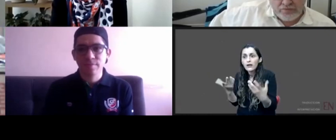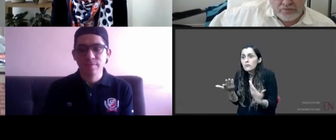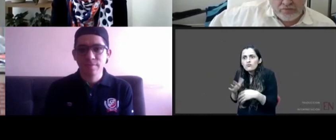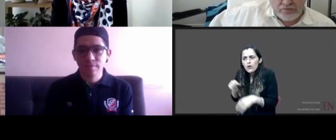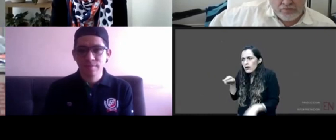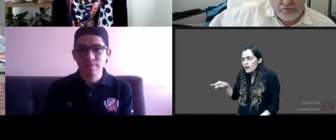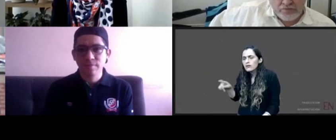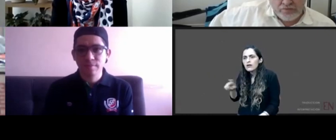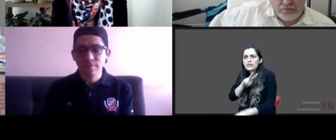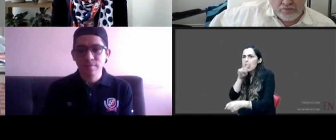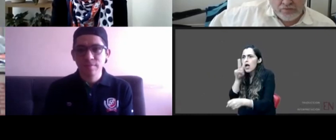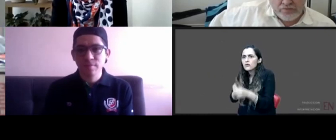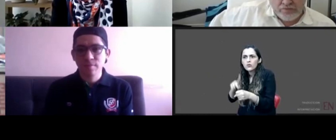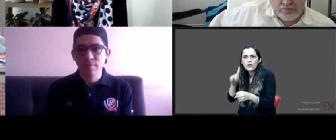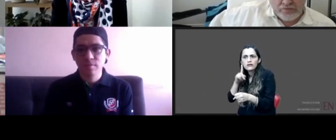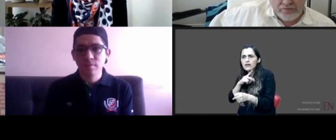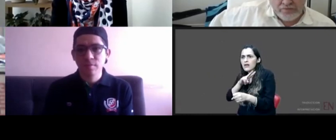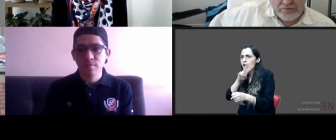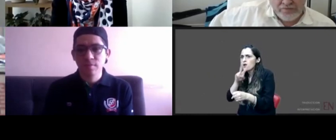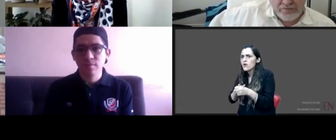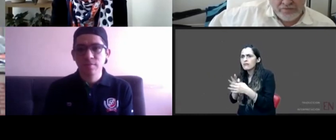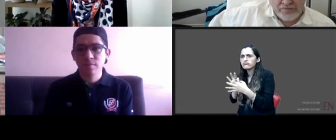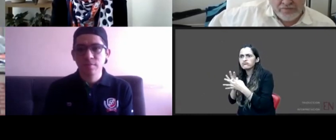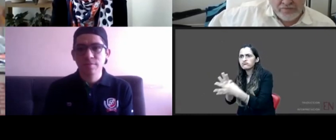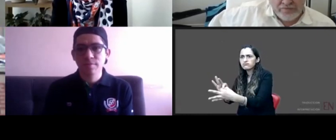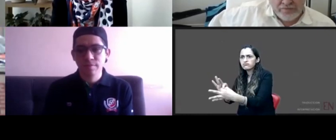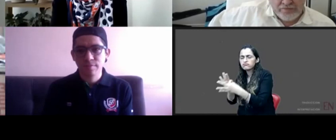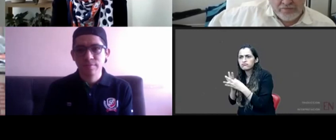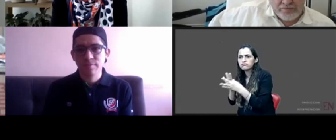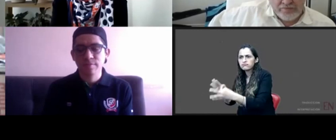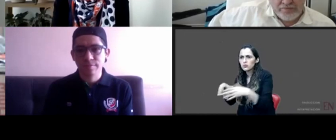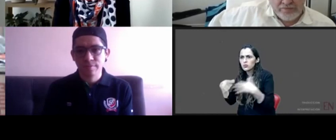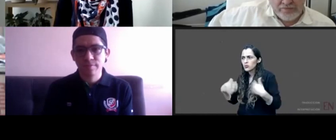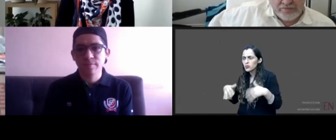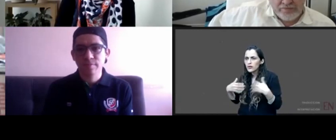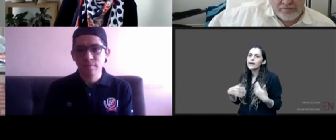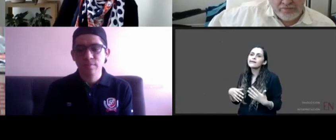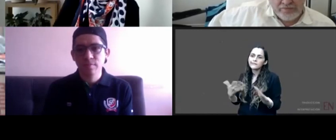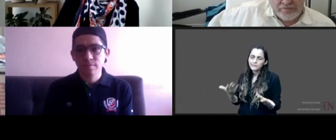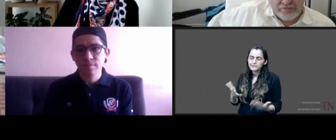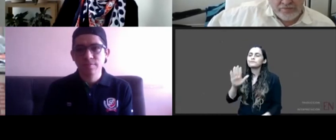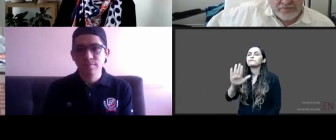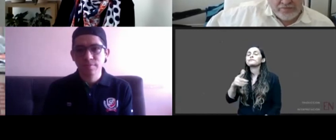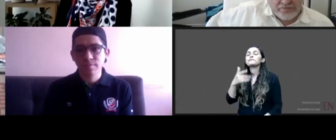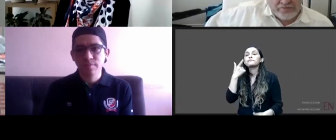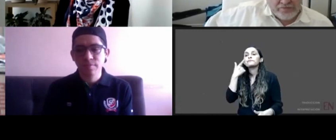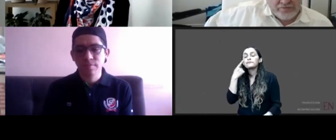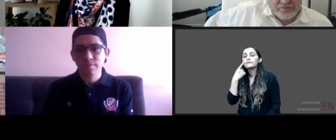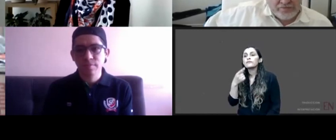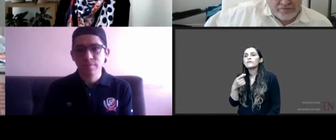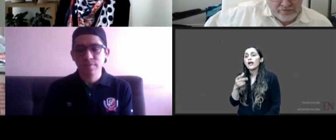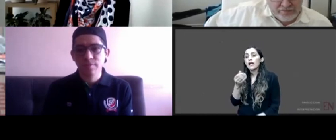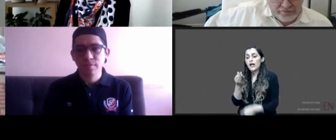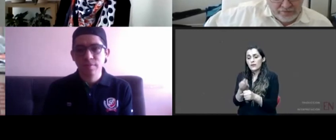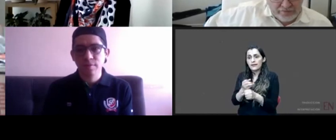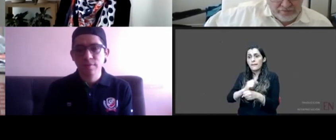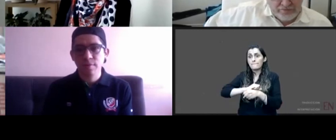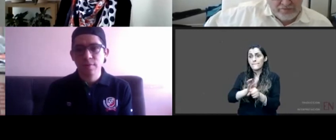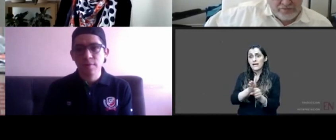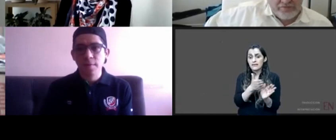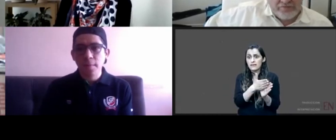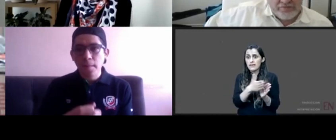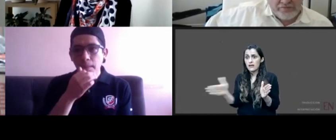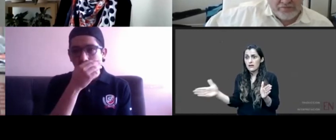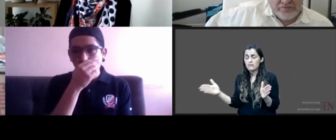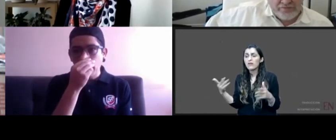relación. Y pues en cuanto también cómo nos ha perjudicado la pandemia, pues